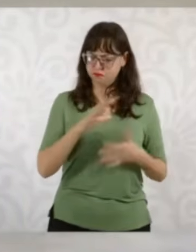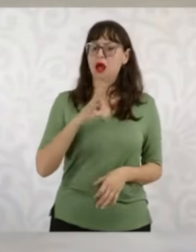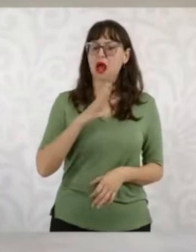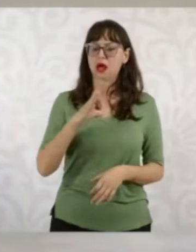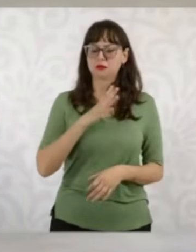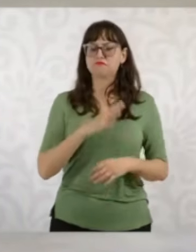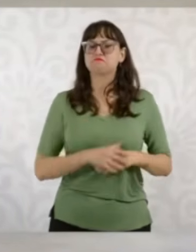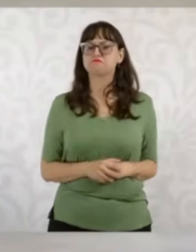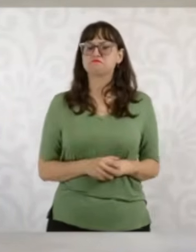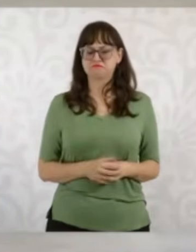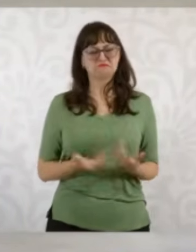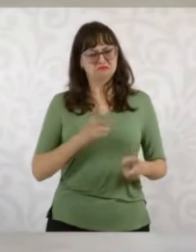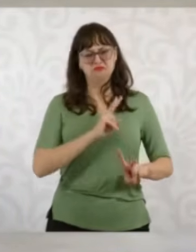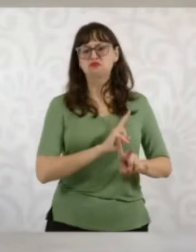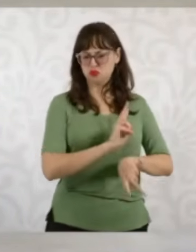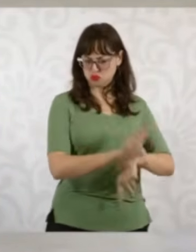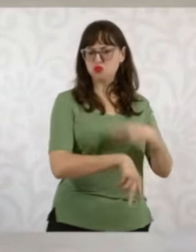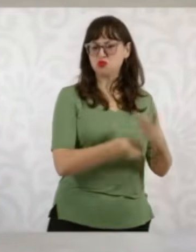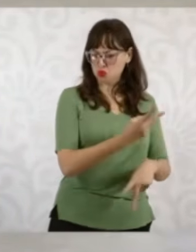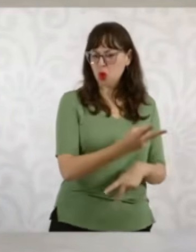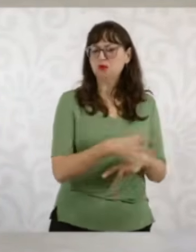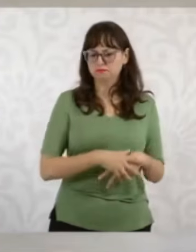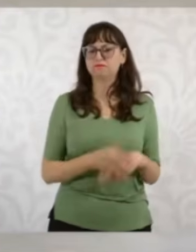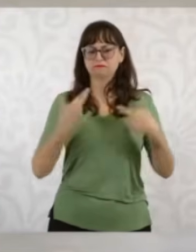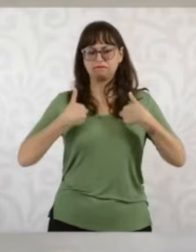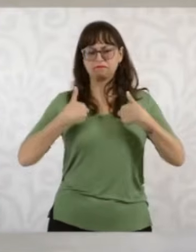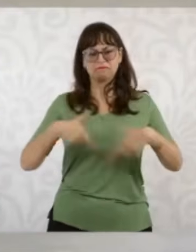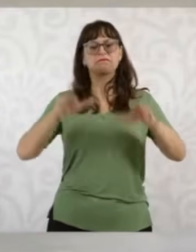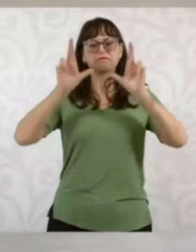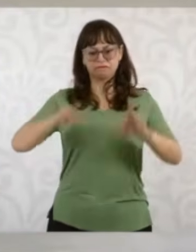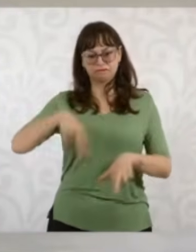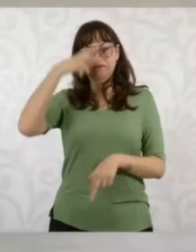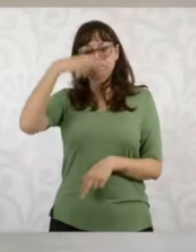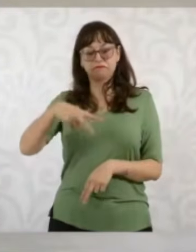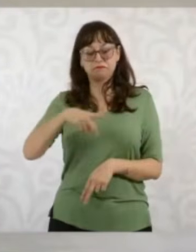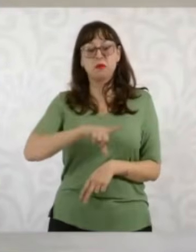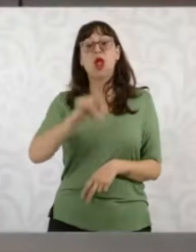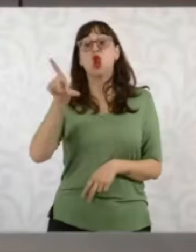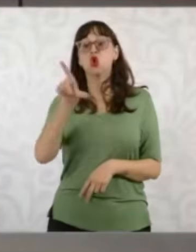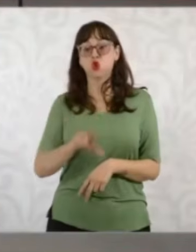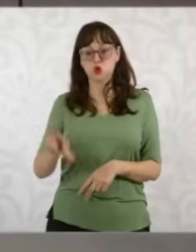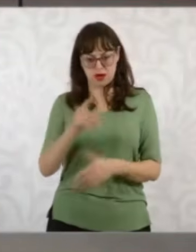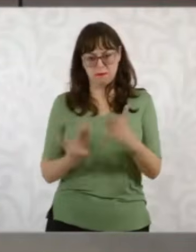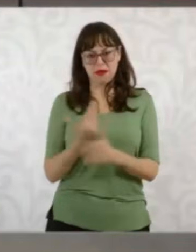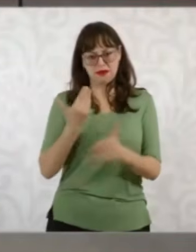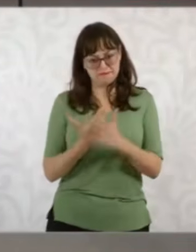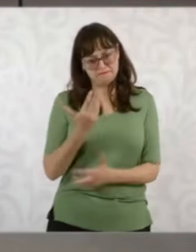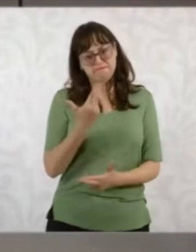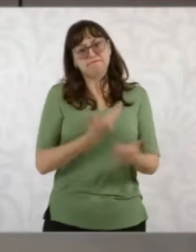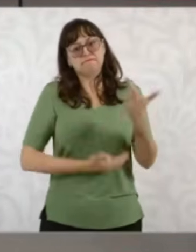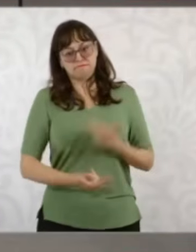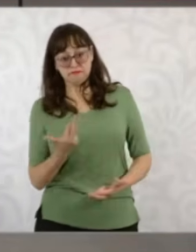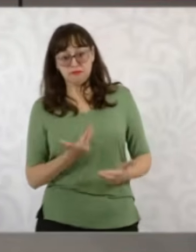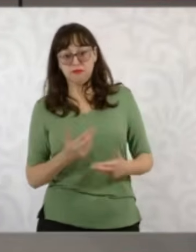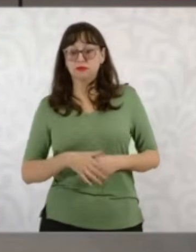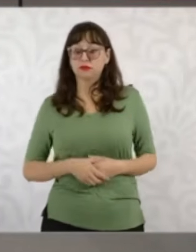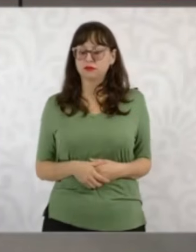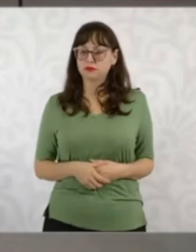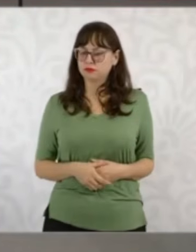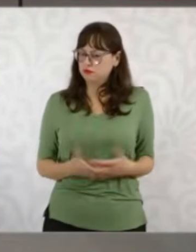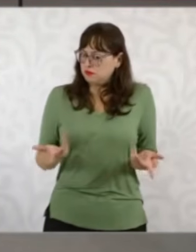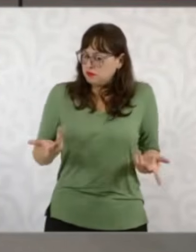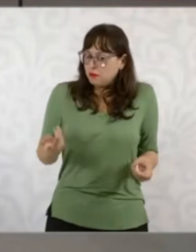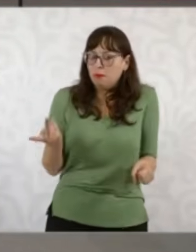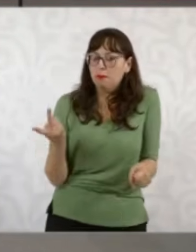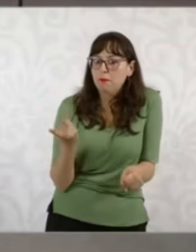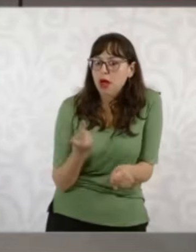Así que vamos a representar a México el día de mañana y estaremos el lunes temprano en la Ciudad de México. En la peor crisis